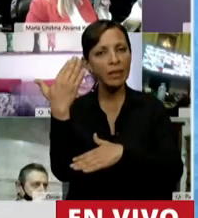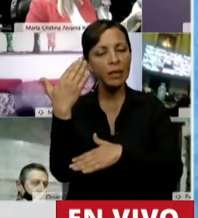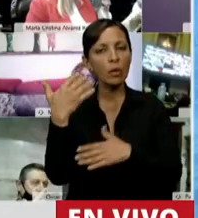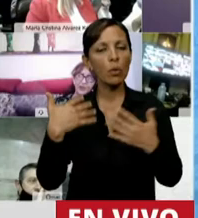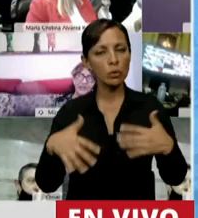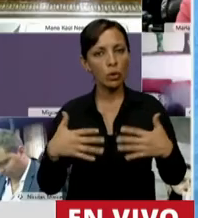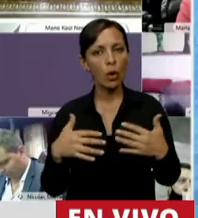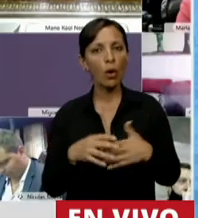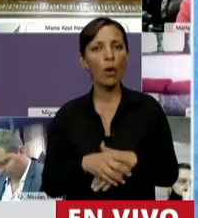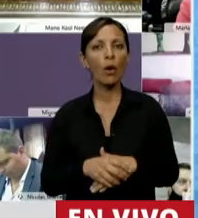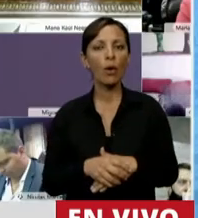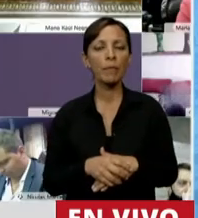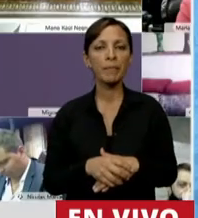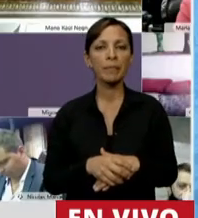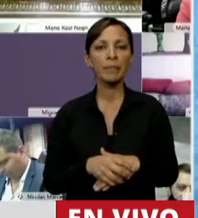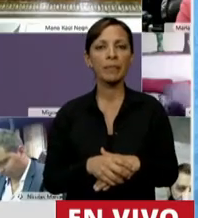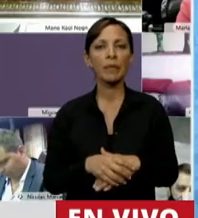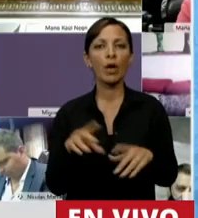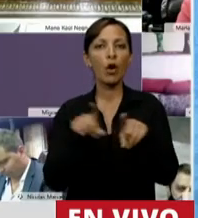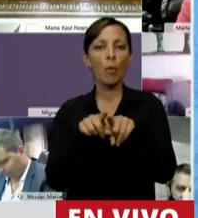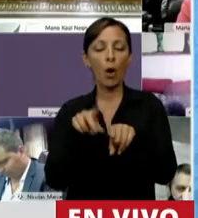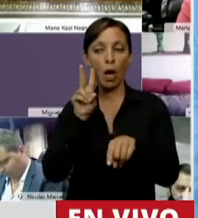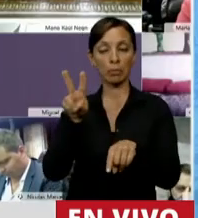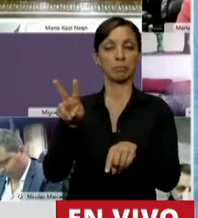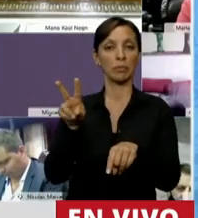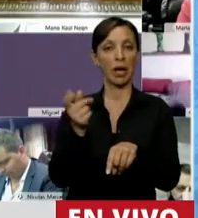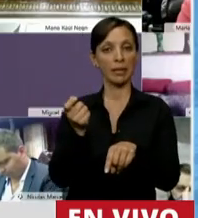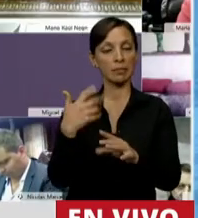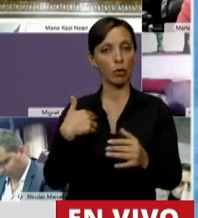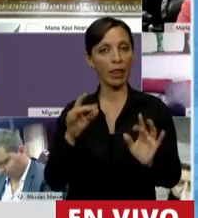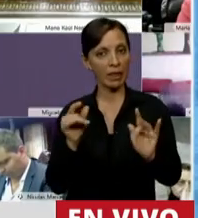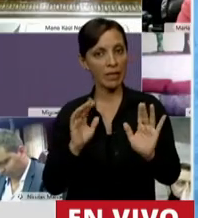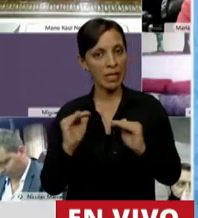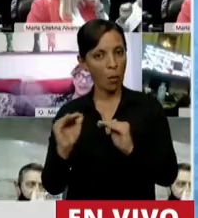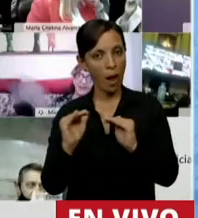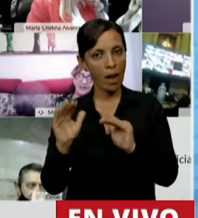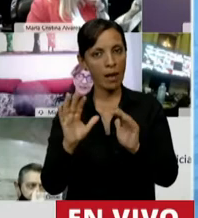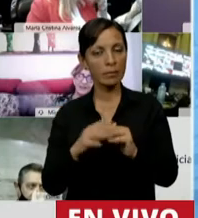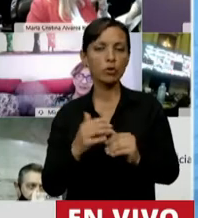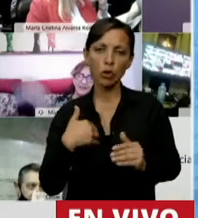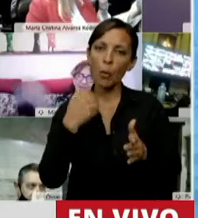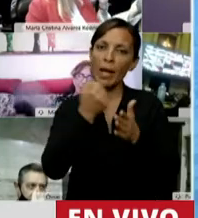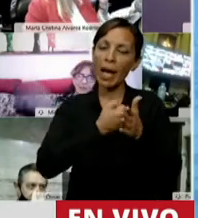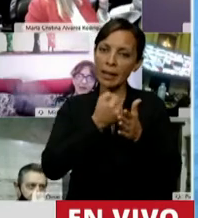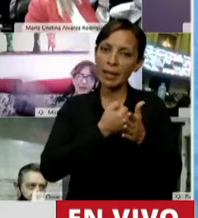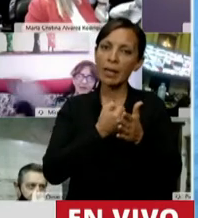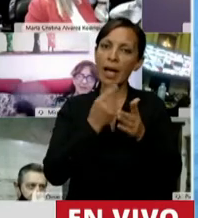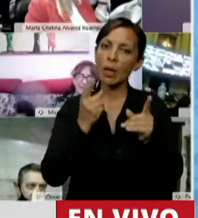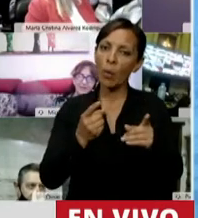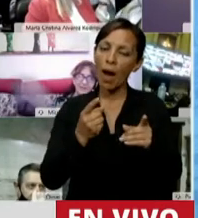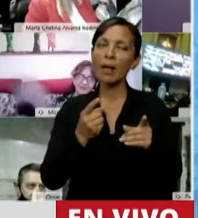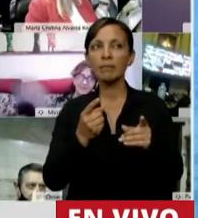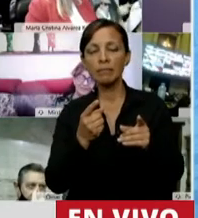encendido como el que acabamos de escuchar, ¿no? Trataremos de ser un poco